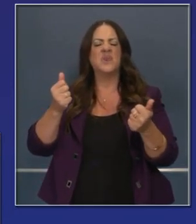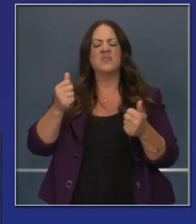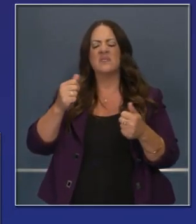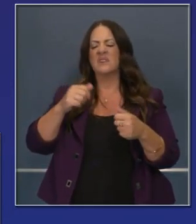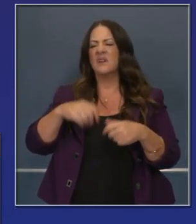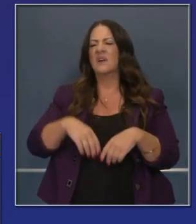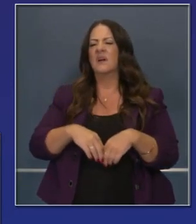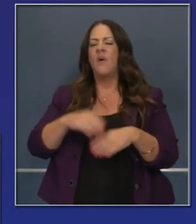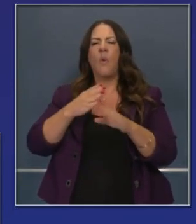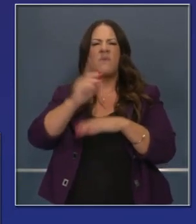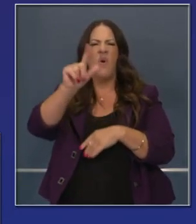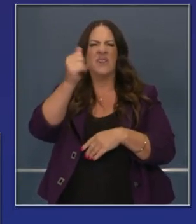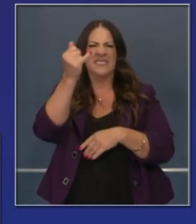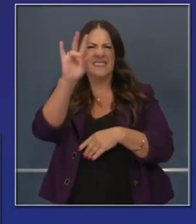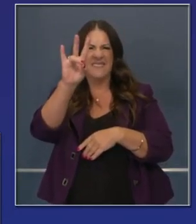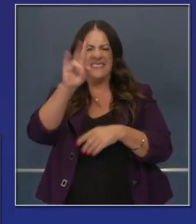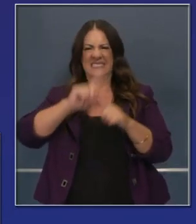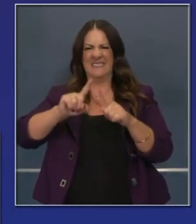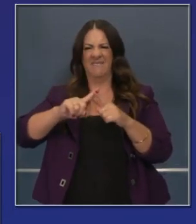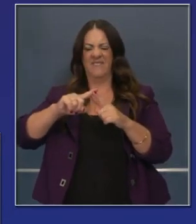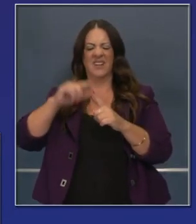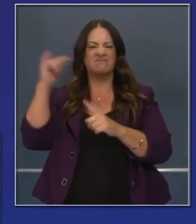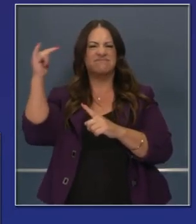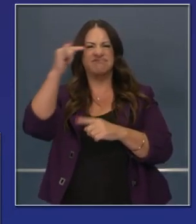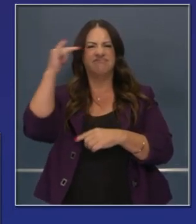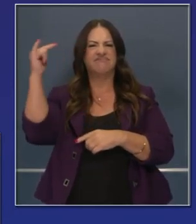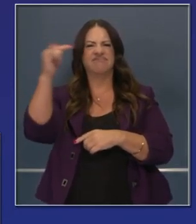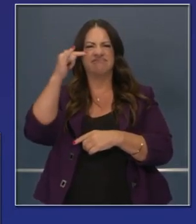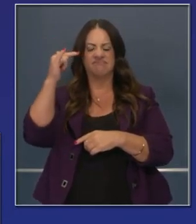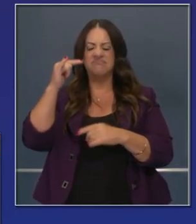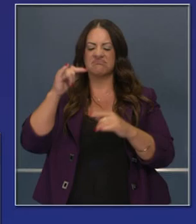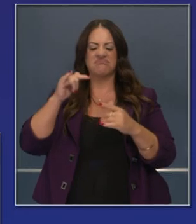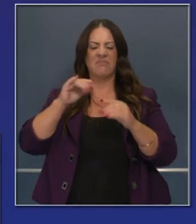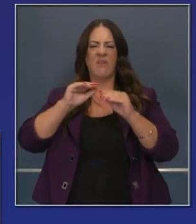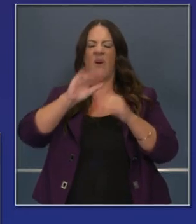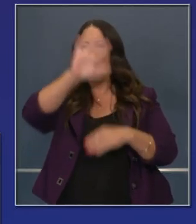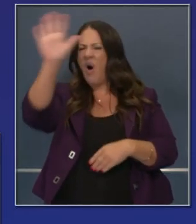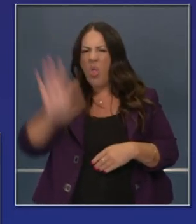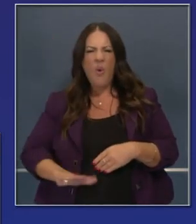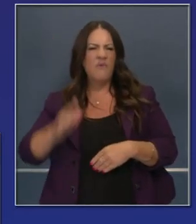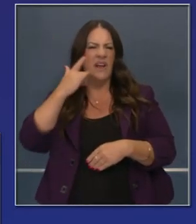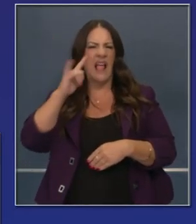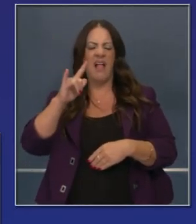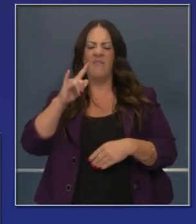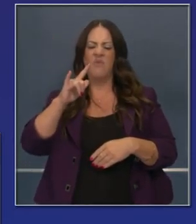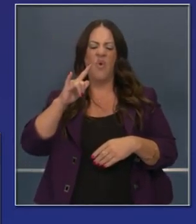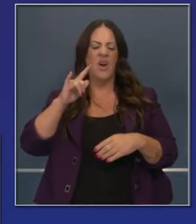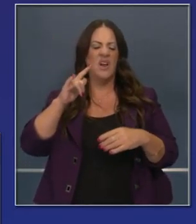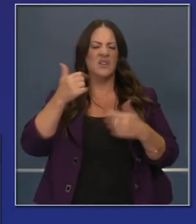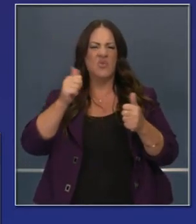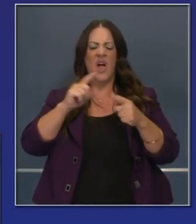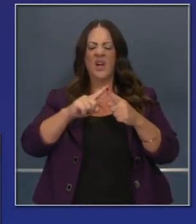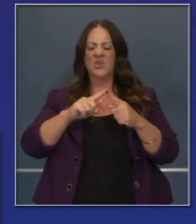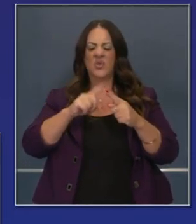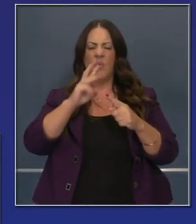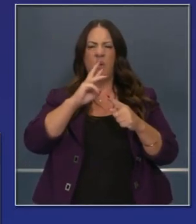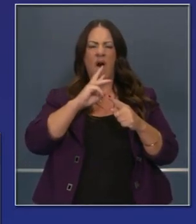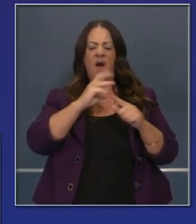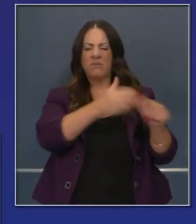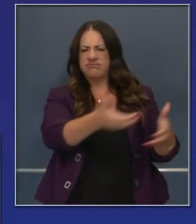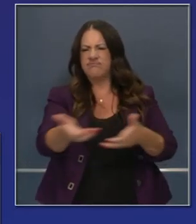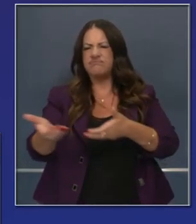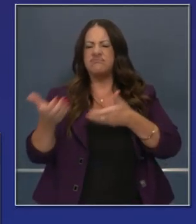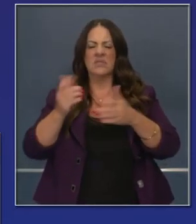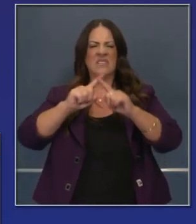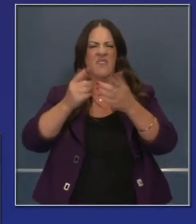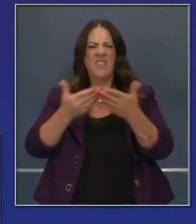747. Tenemos 117 aeronaves combatiendo estos incendios a lo largo del estado de California. El sistema